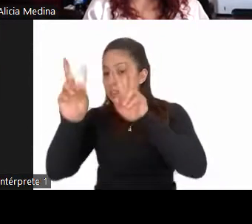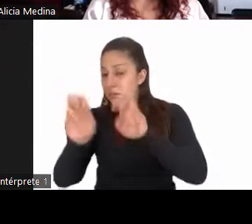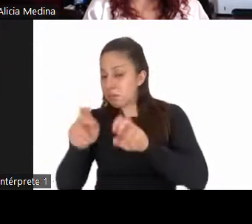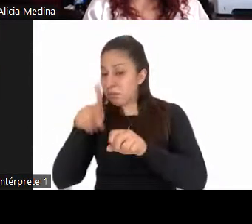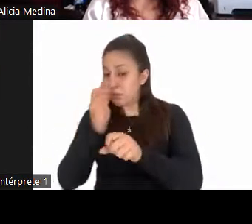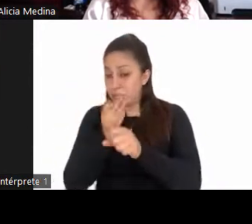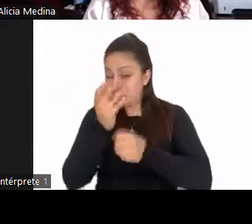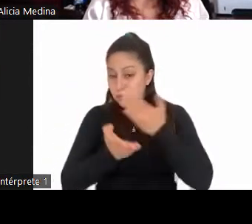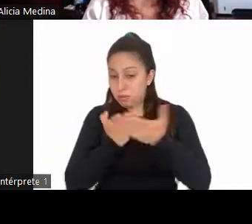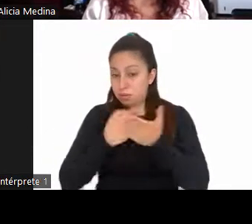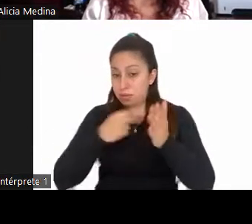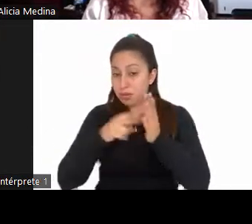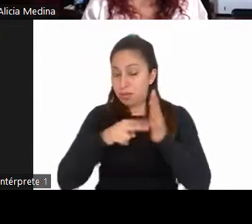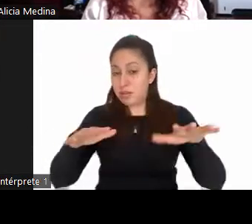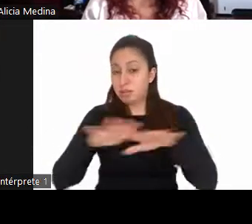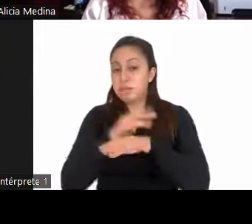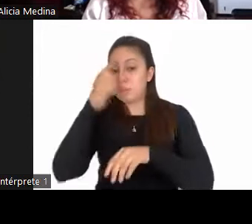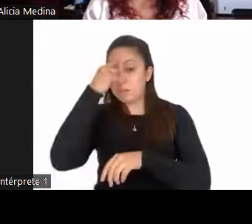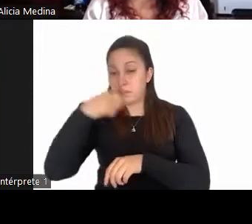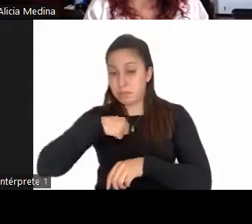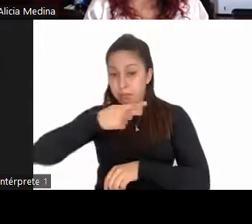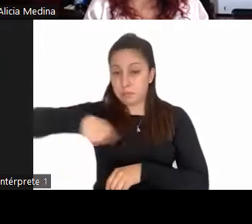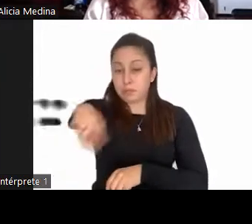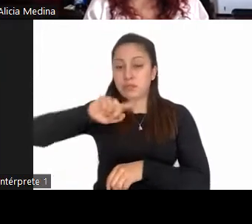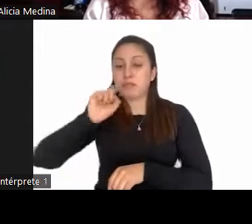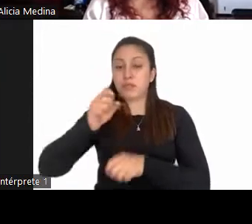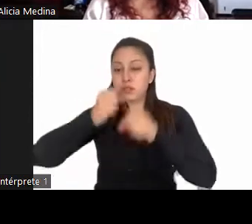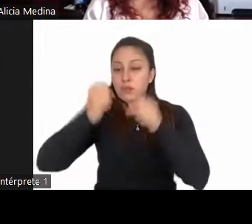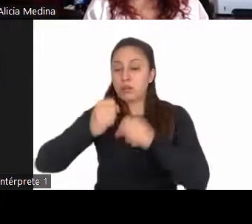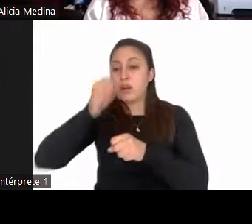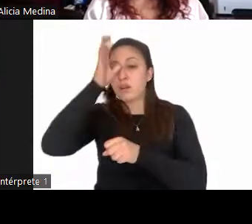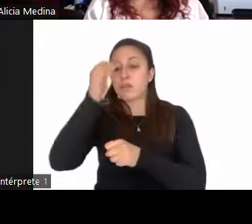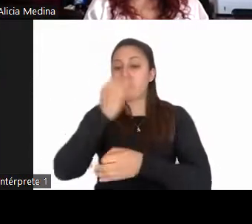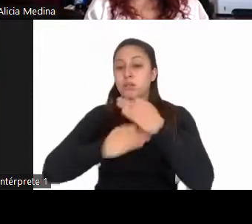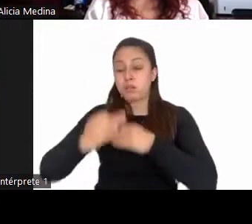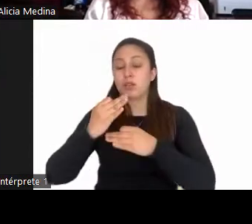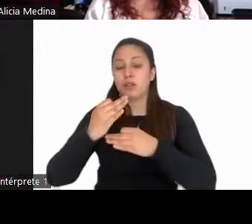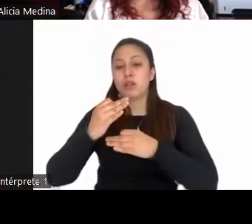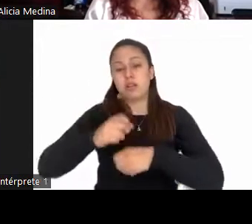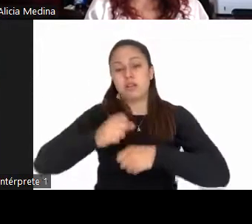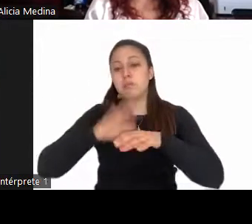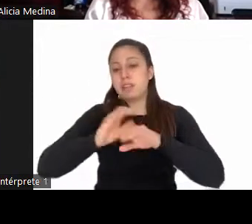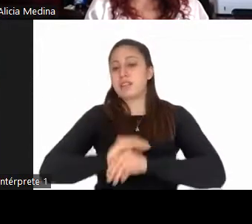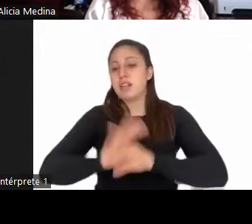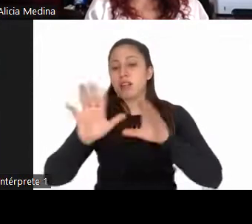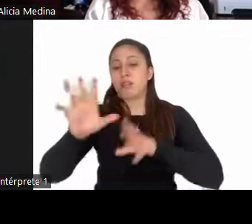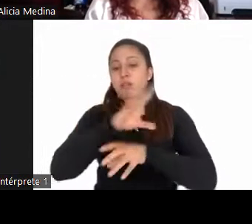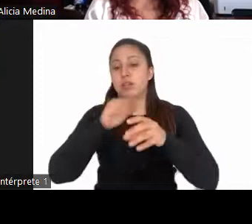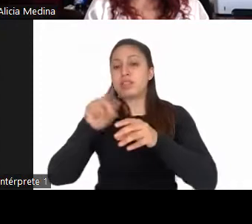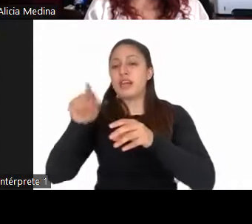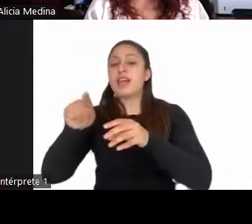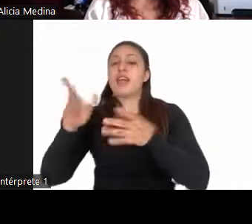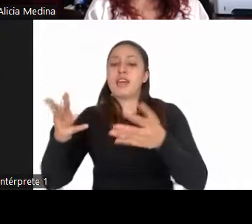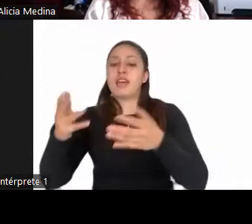estaremos avanzando hoy, me parece con el consenso de todos, provocará justamente que se le dé claridad a los órganos jurisdiccionales, a la